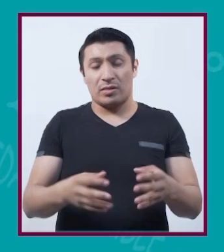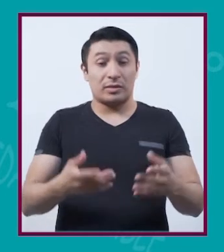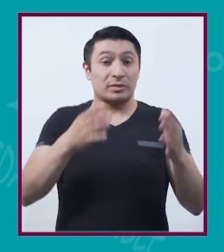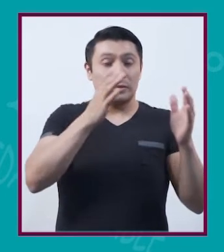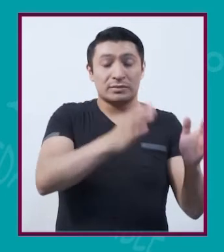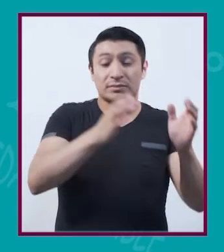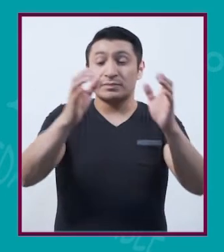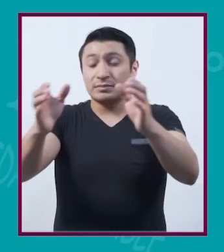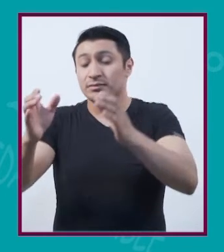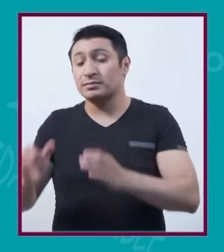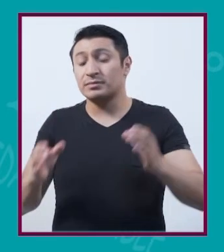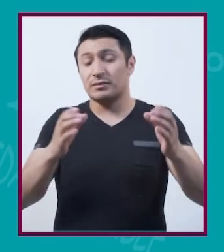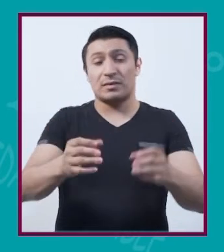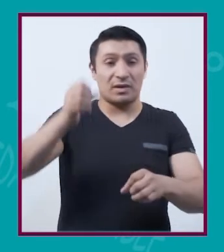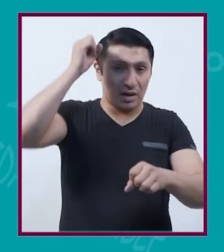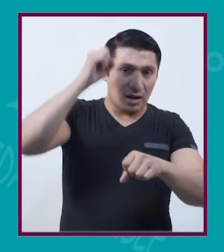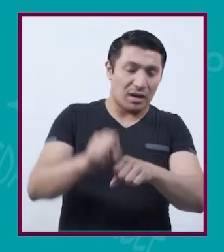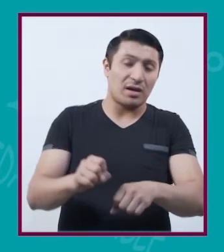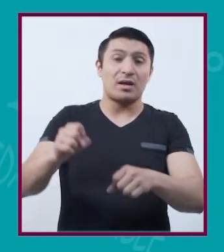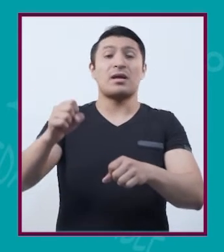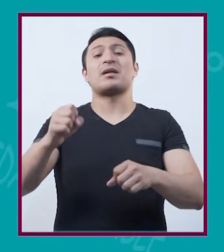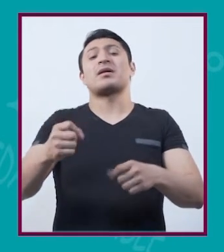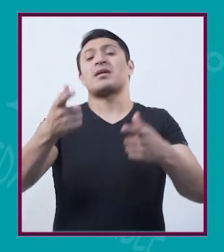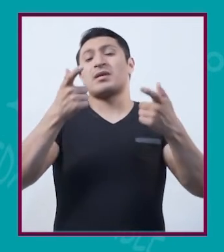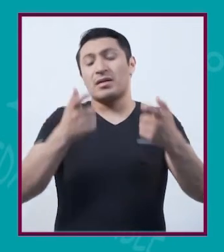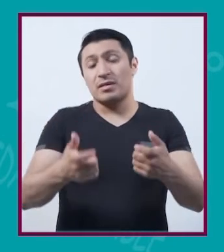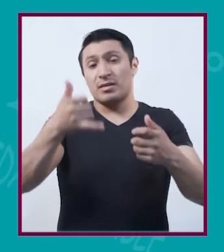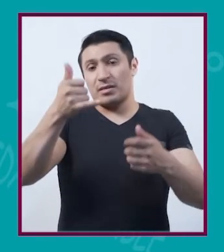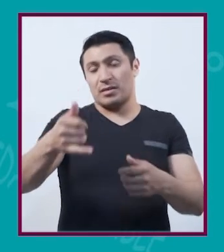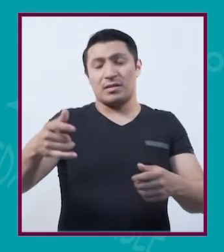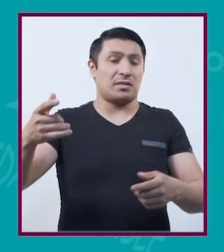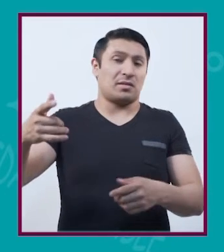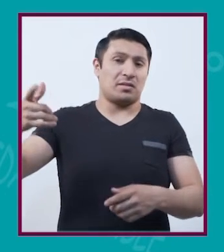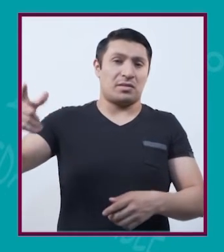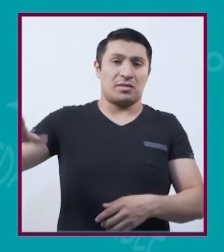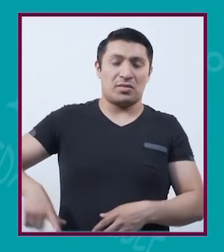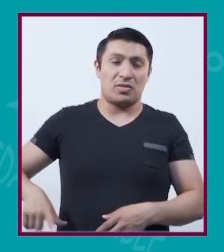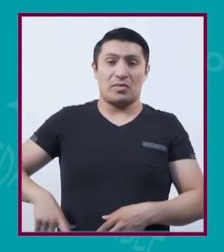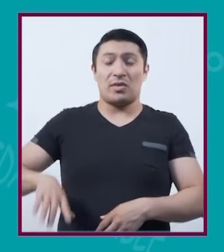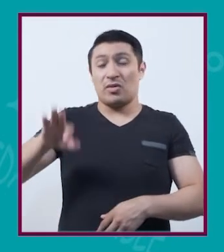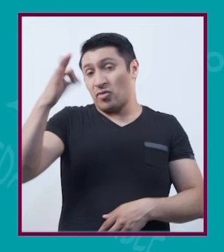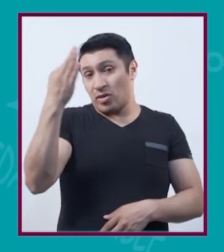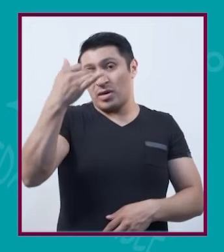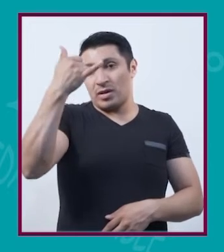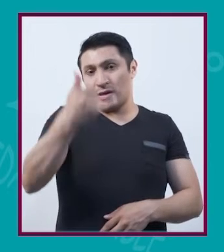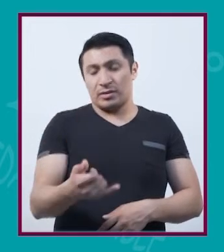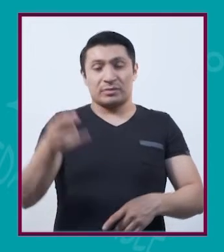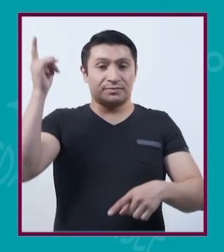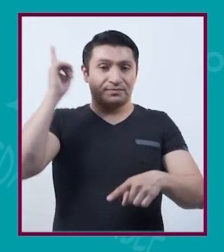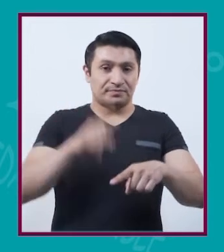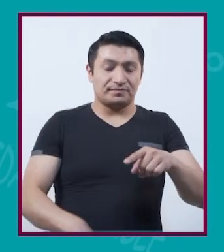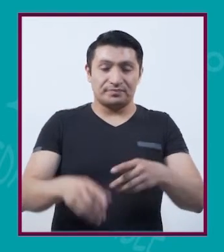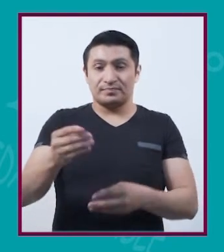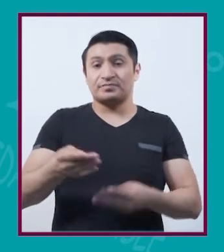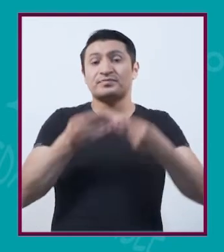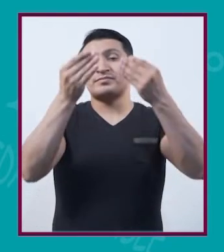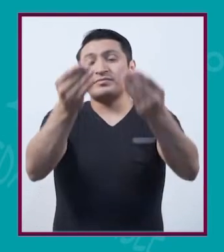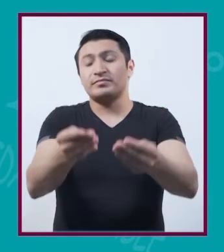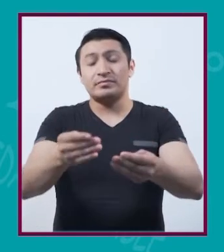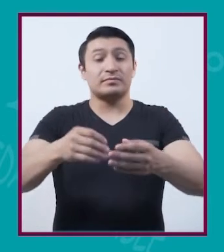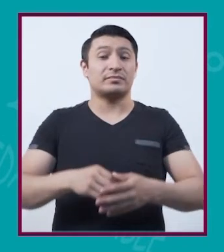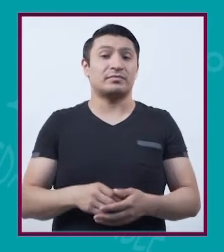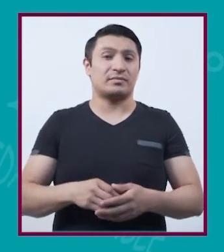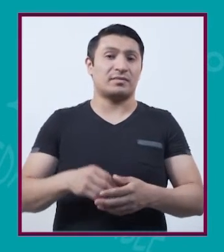firma de convenios, ramo por ramo, entre la Secretaría de Hacienda y las entidades federativas y la eliminación de